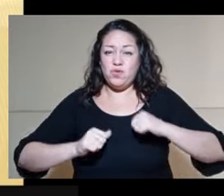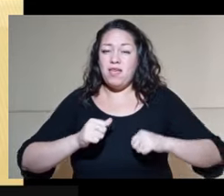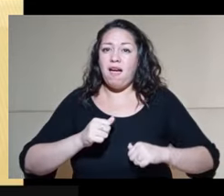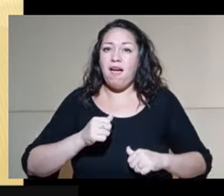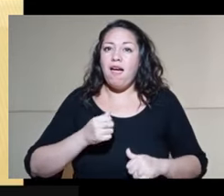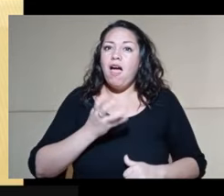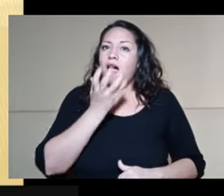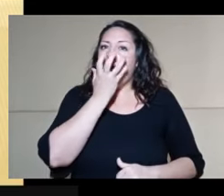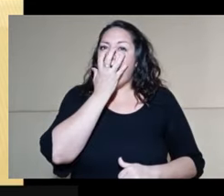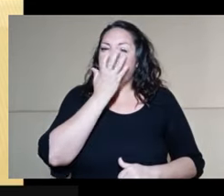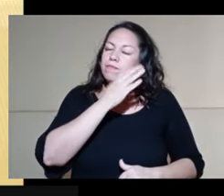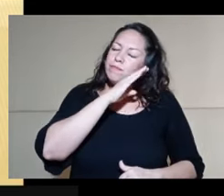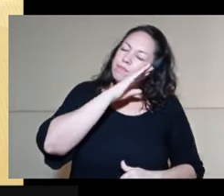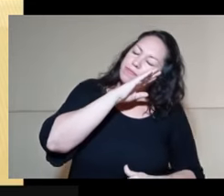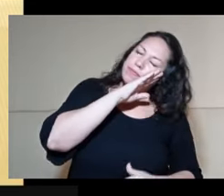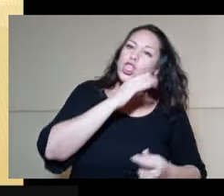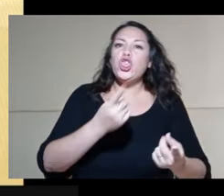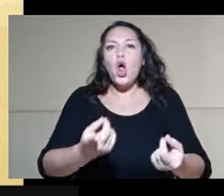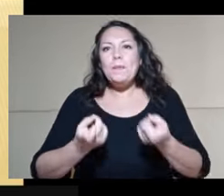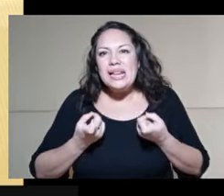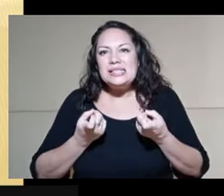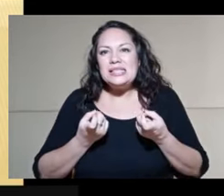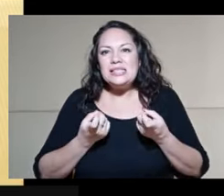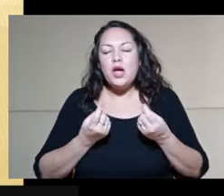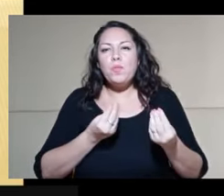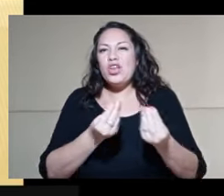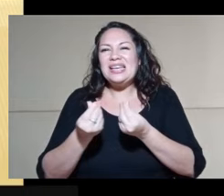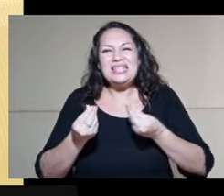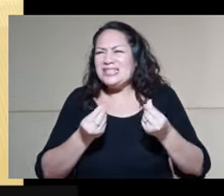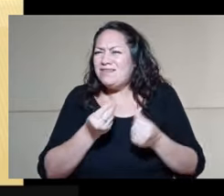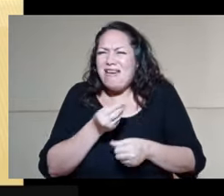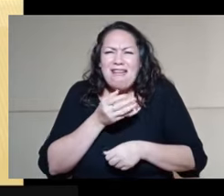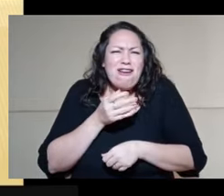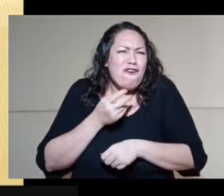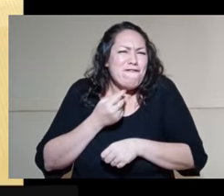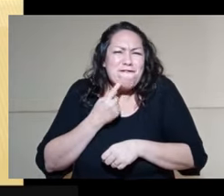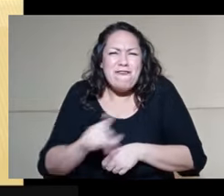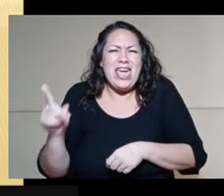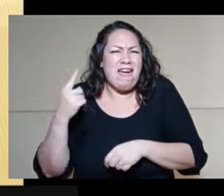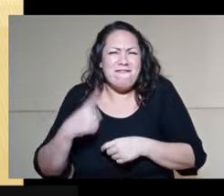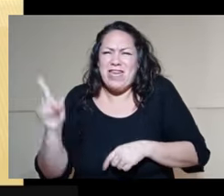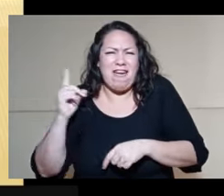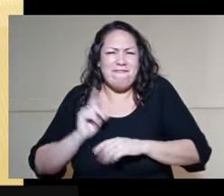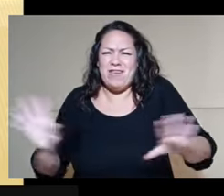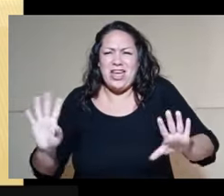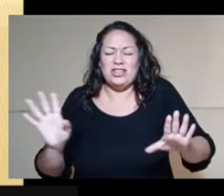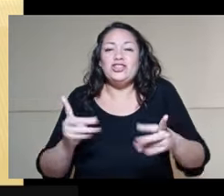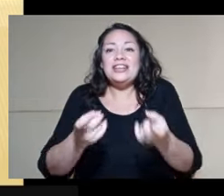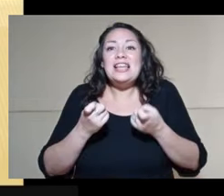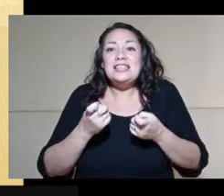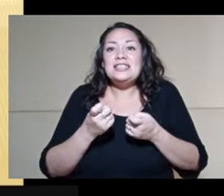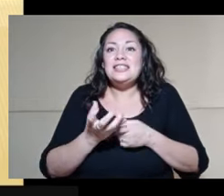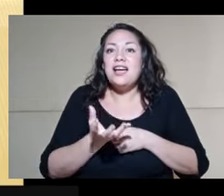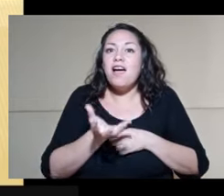nerviosas, ¿sí?, sensitivas de dolor, que produce una sensibilidad tan desagradable que necesitamos